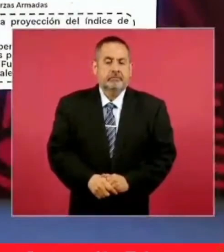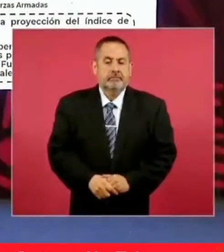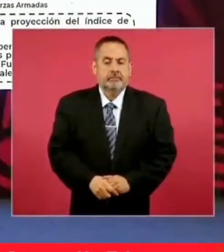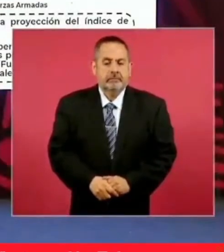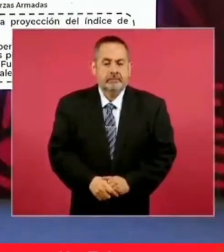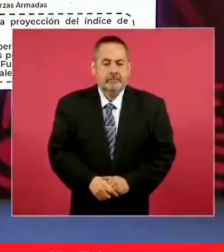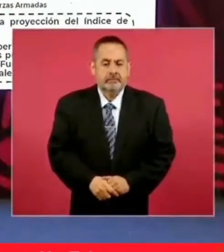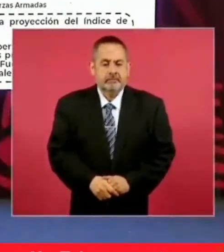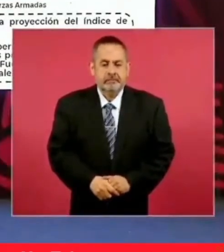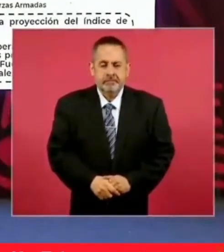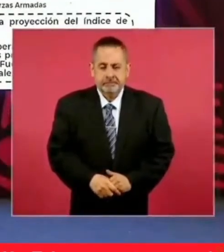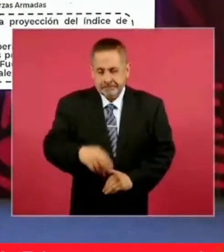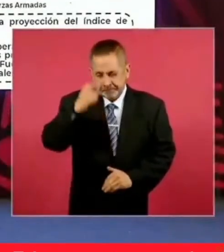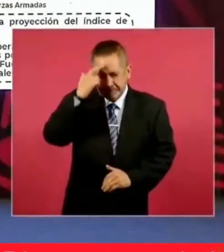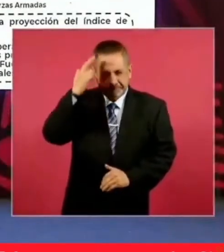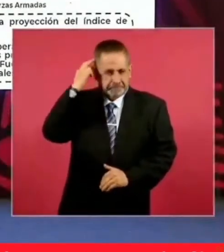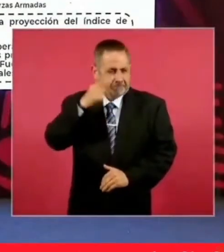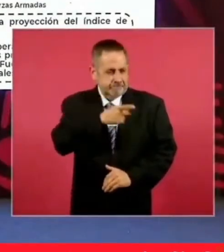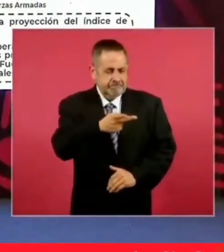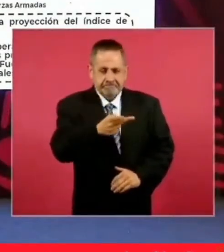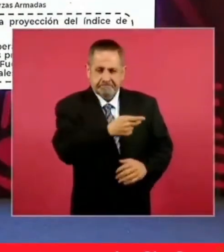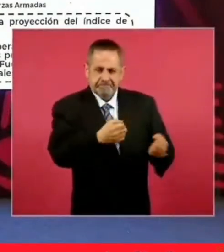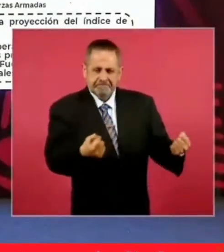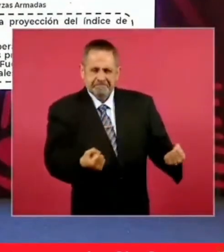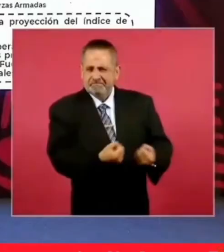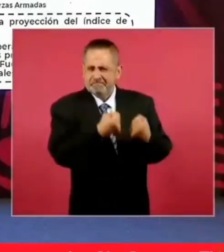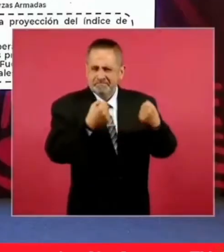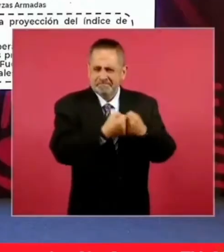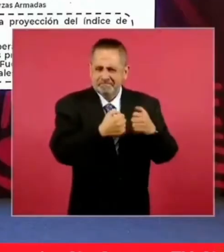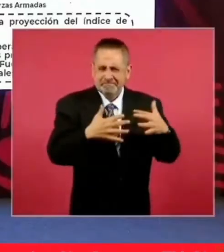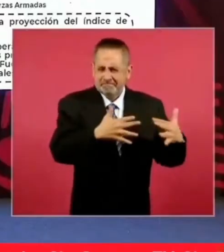En los enfrentamientos